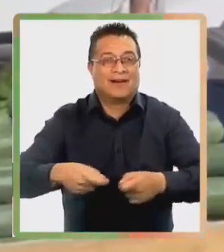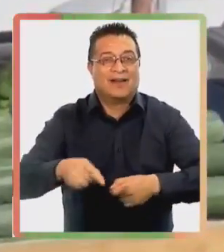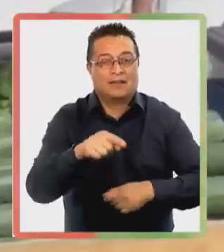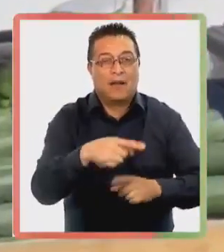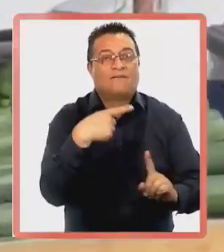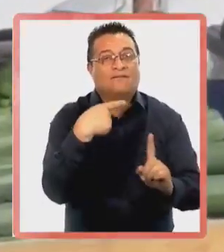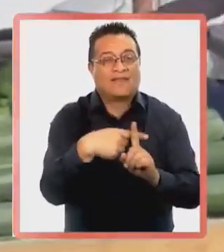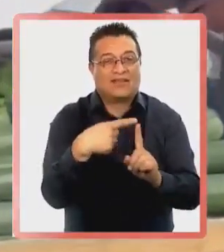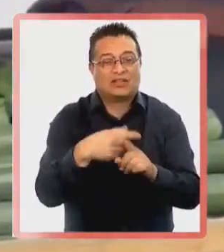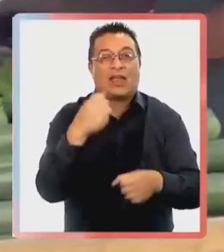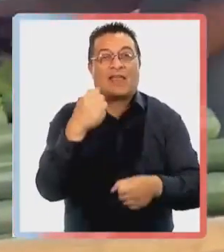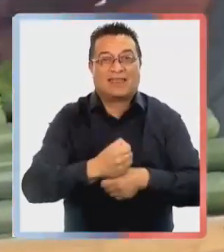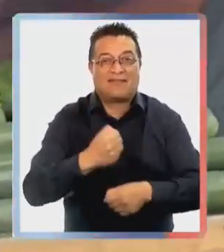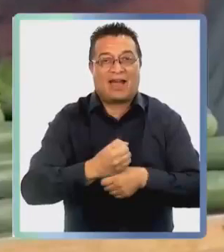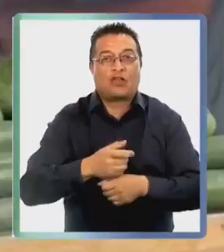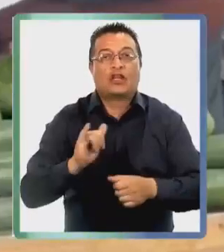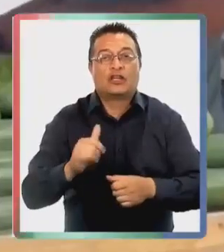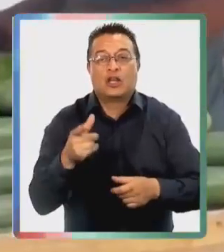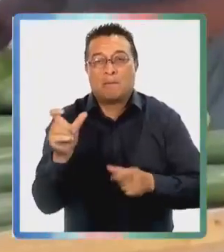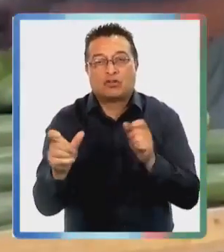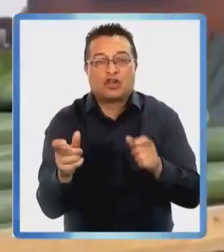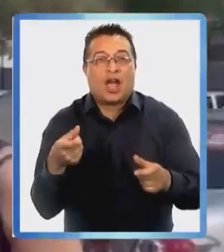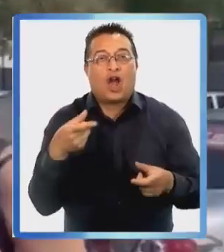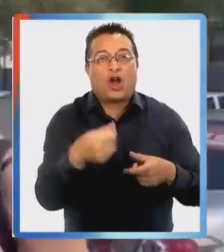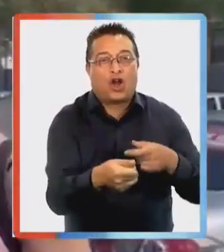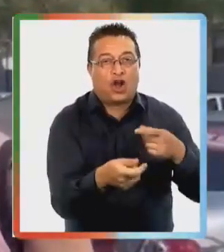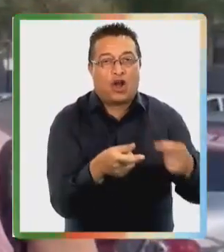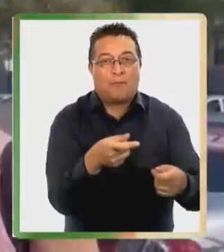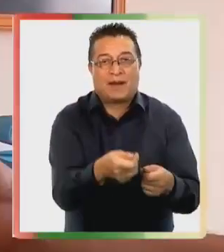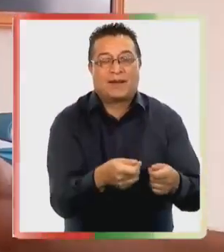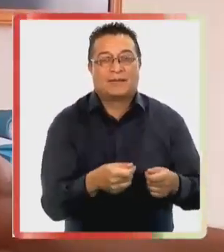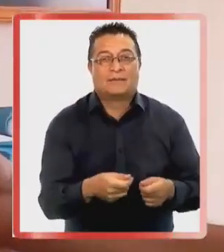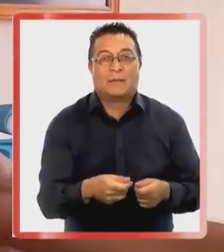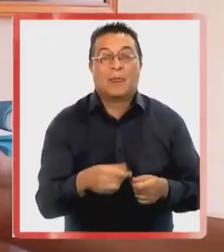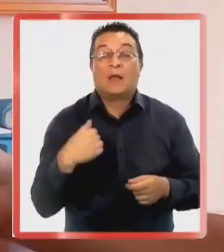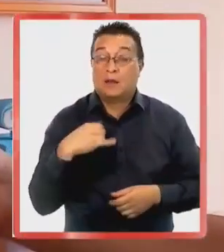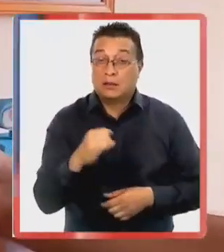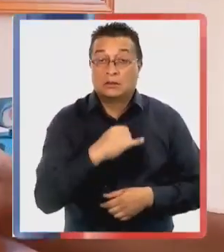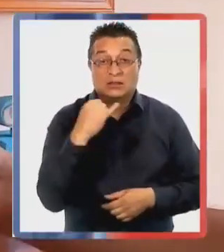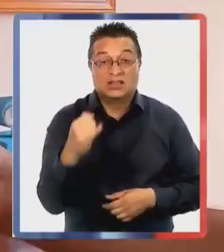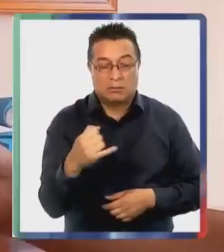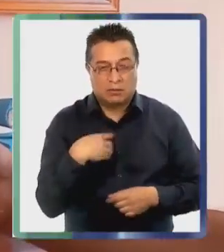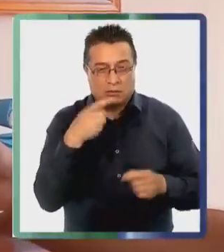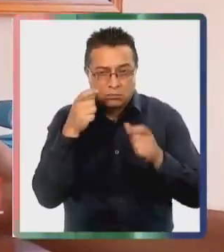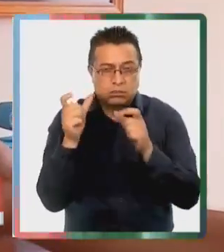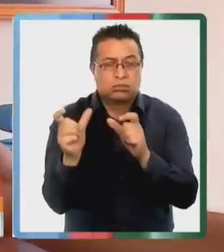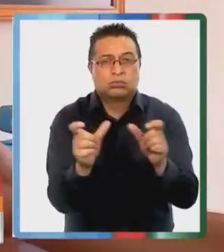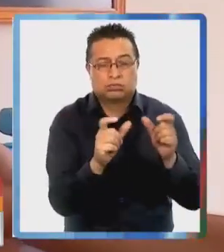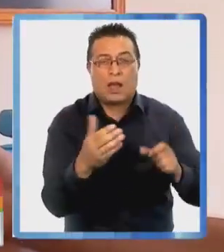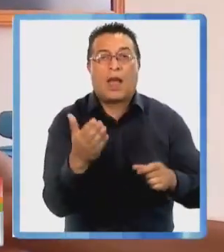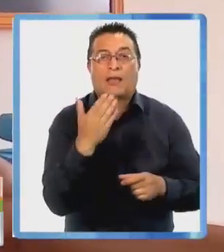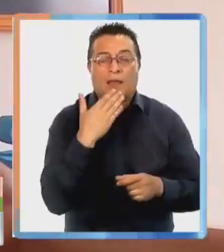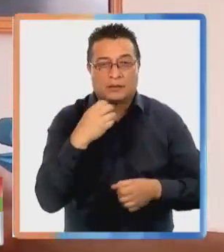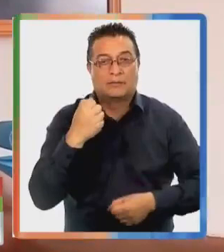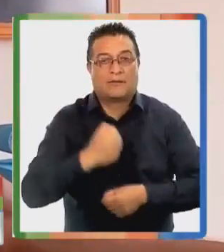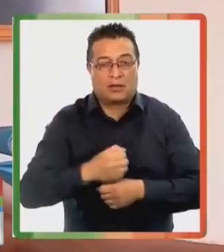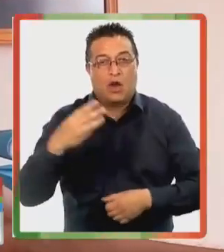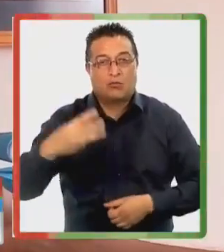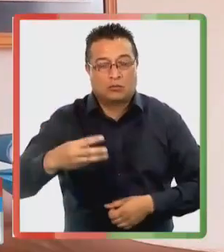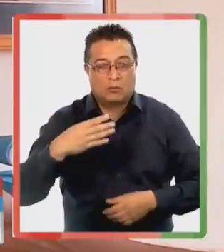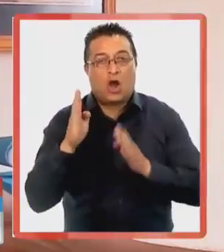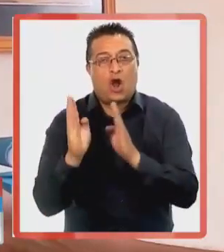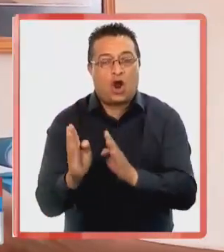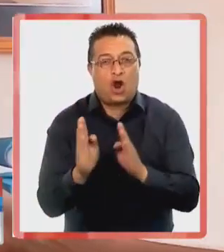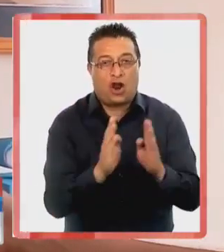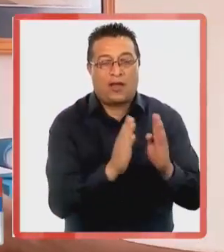actividad económica en beneficio de trabajadores y compradores. Permanentemente vamos a ir fiscalizando, pero también la tarea del